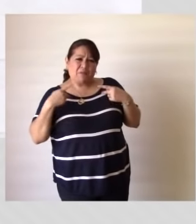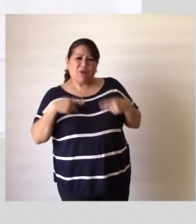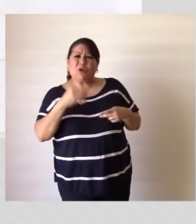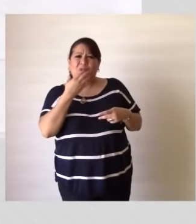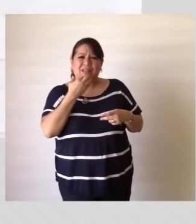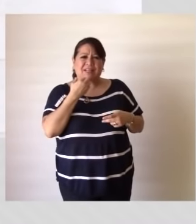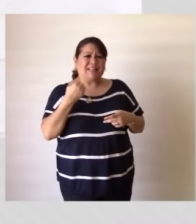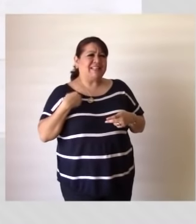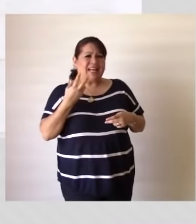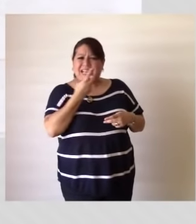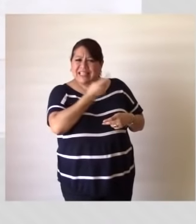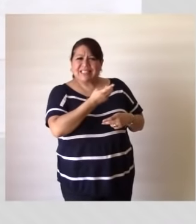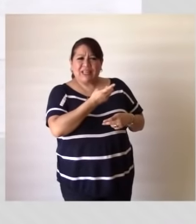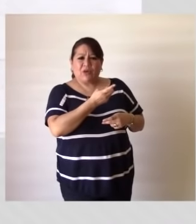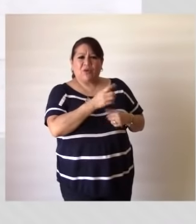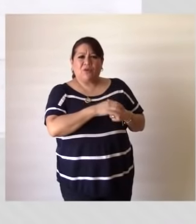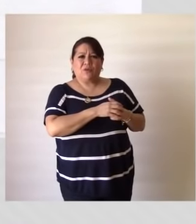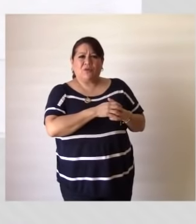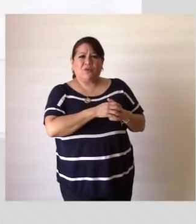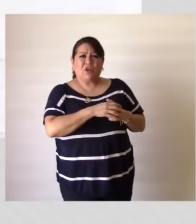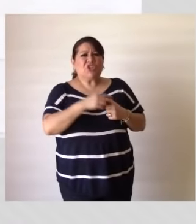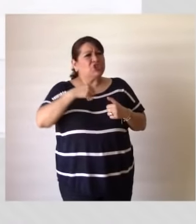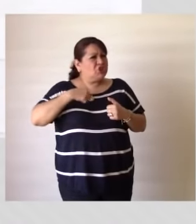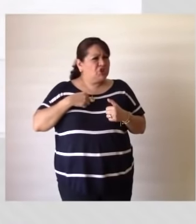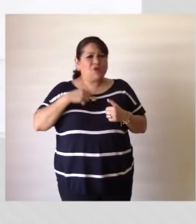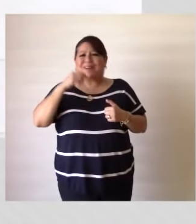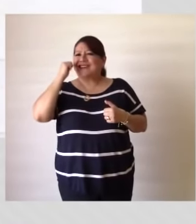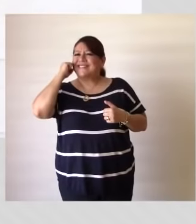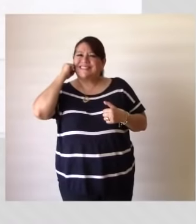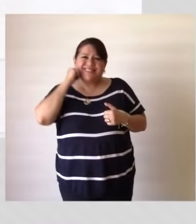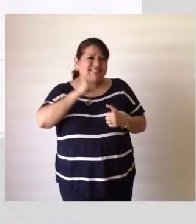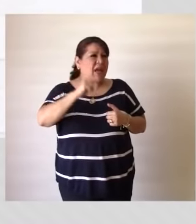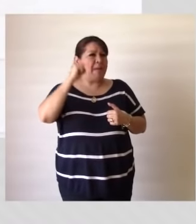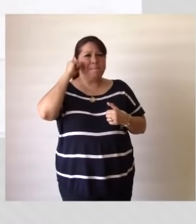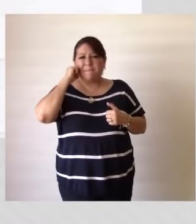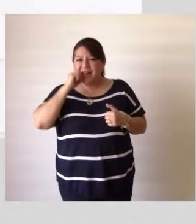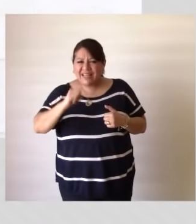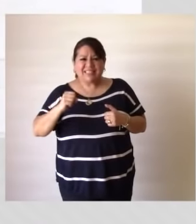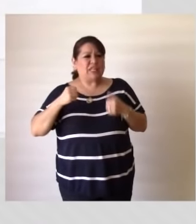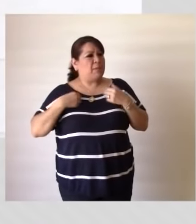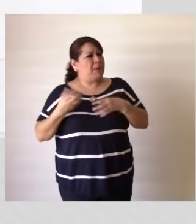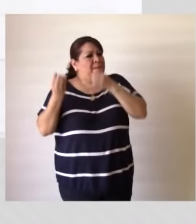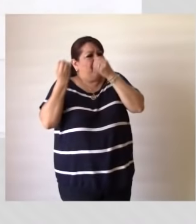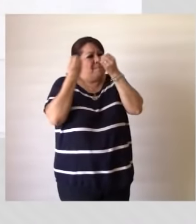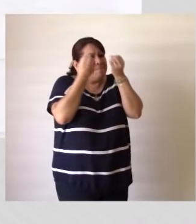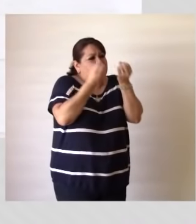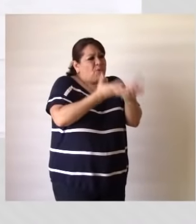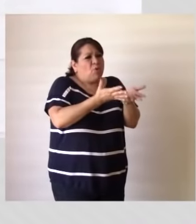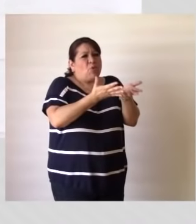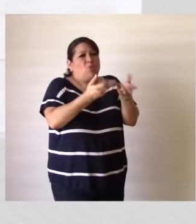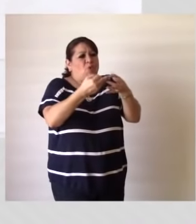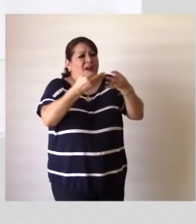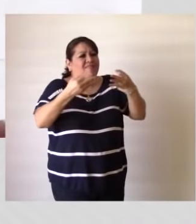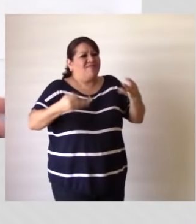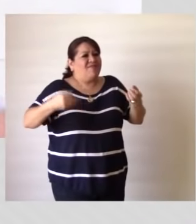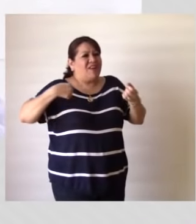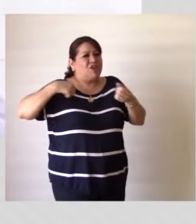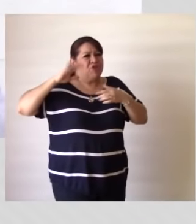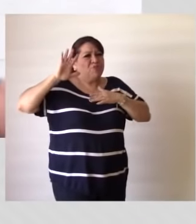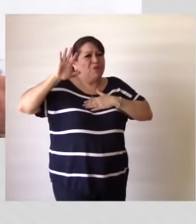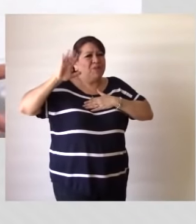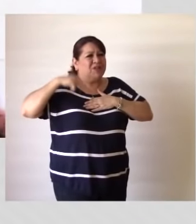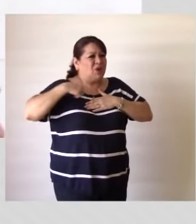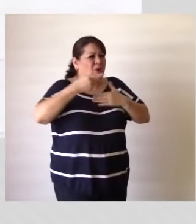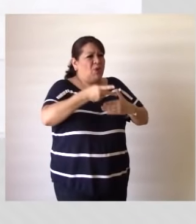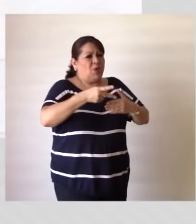refirió a la tierra prometida como algo abundante nunca les dijo los voy a